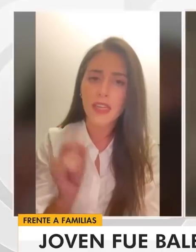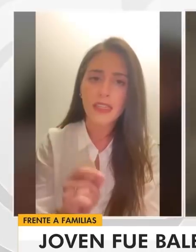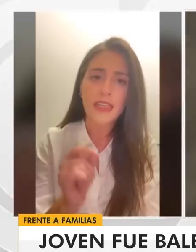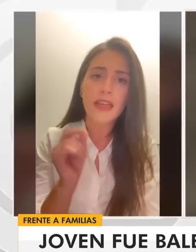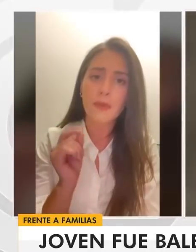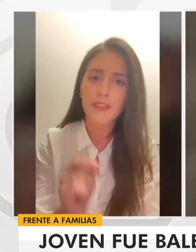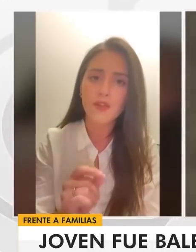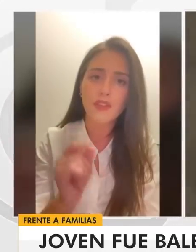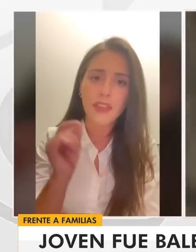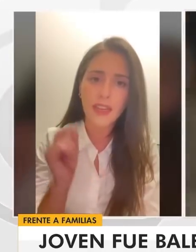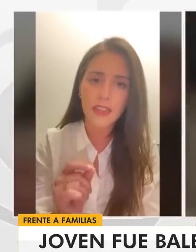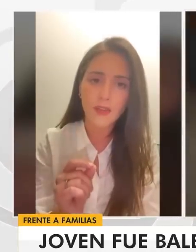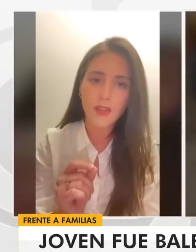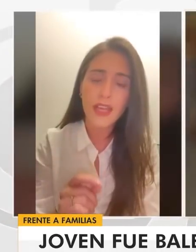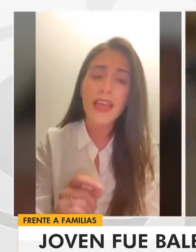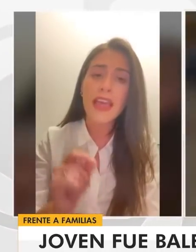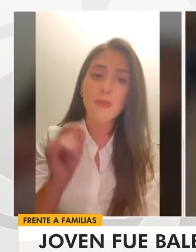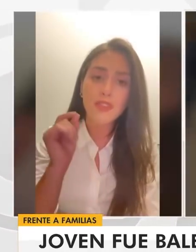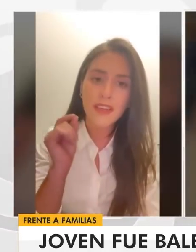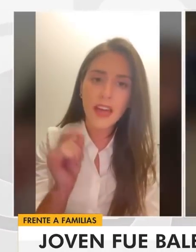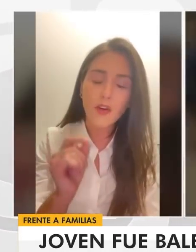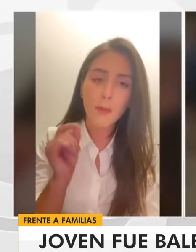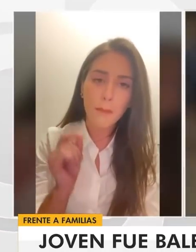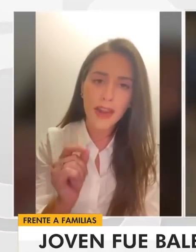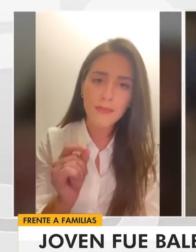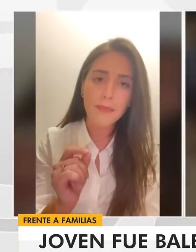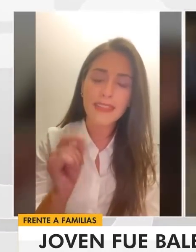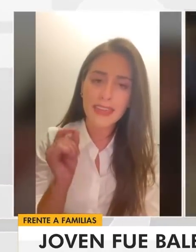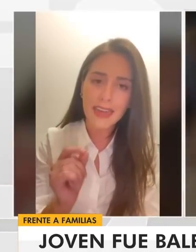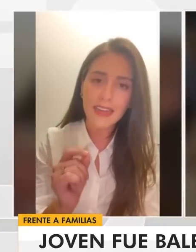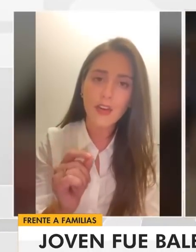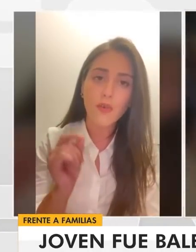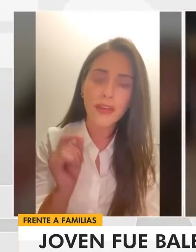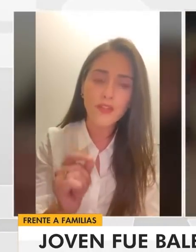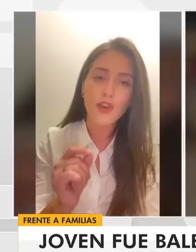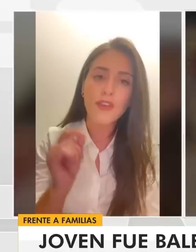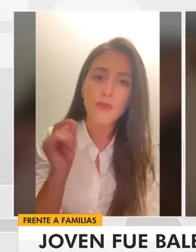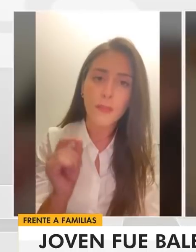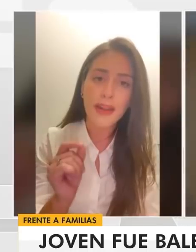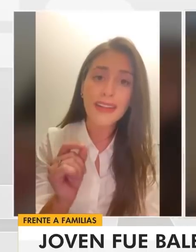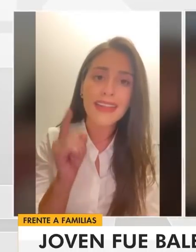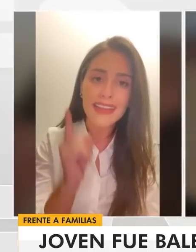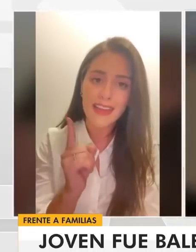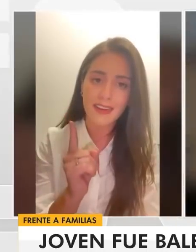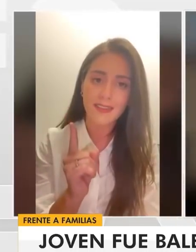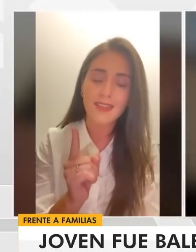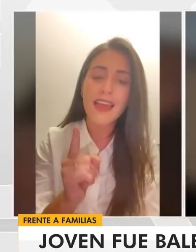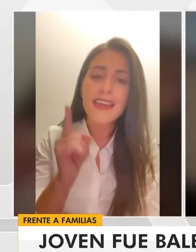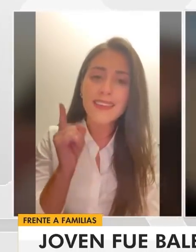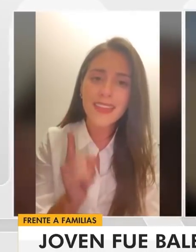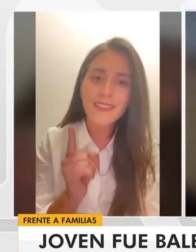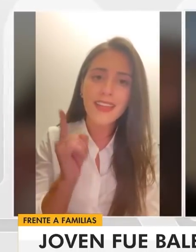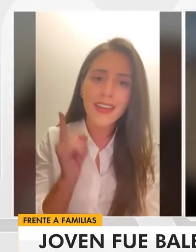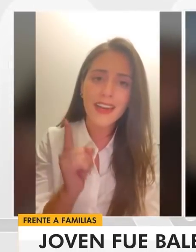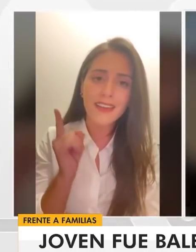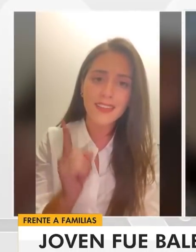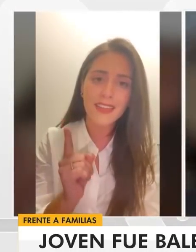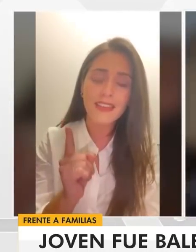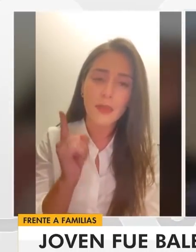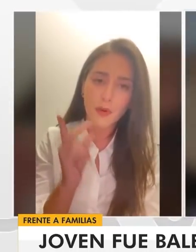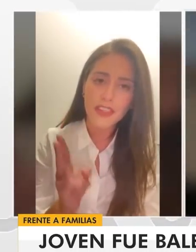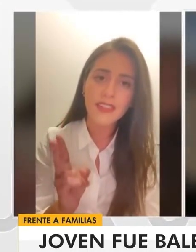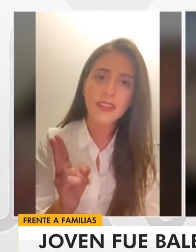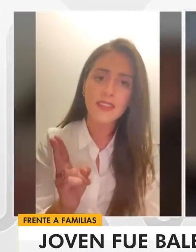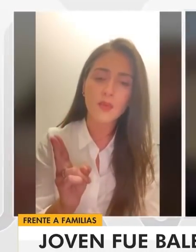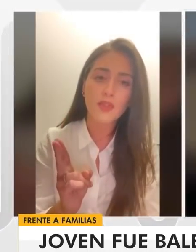de la Subsecretaría de Prevención del Delito. Hemos abarcado en un plan para atacar el comercio informal de quienes, sin tener la